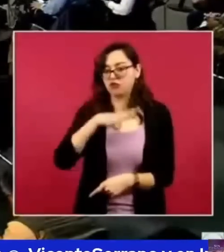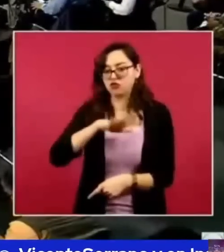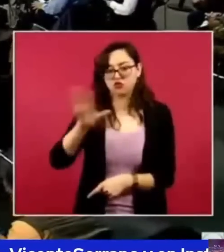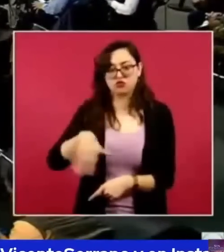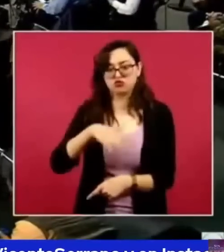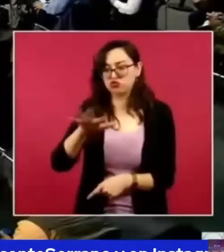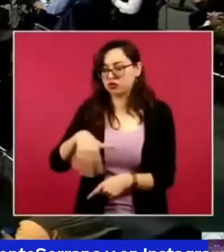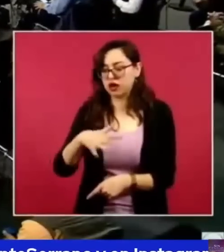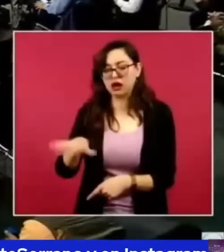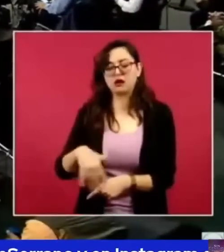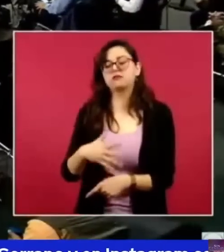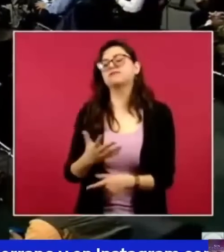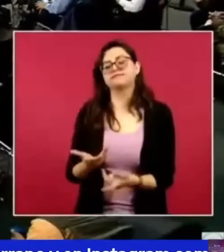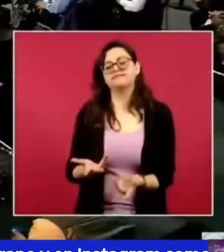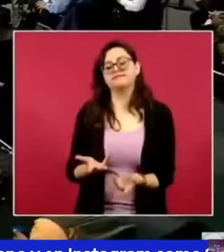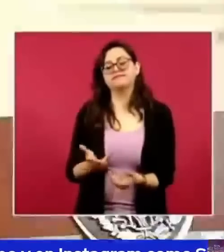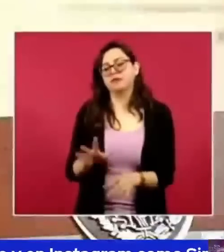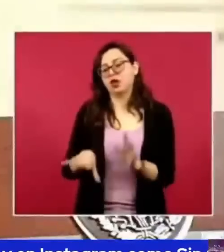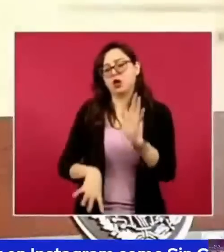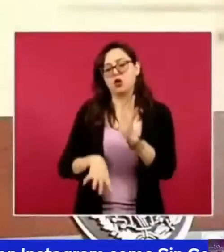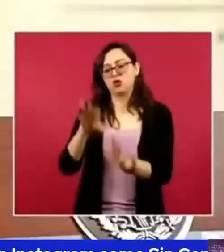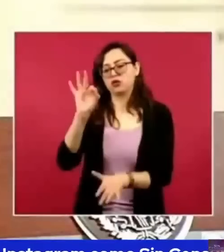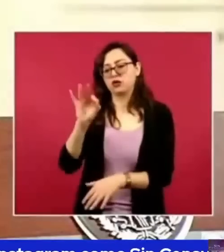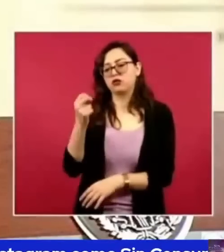las personas, 2 fallecidos,